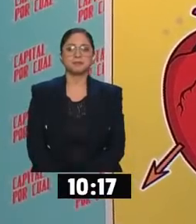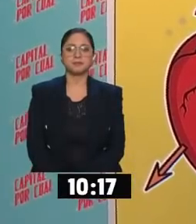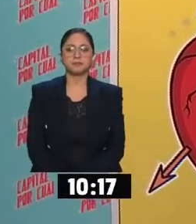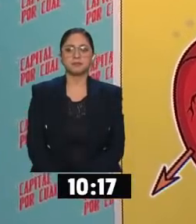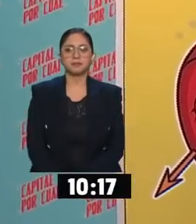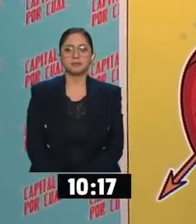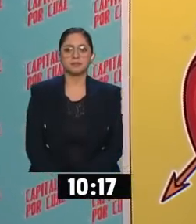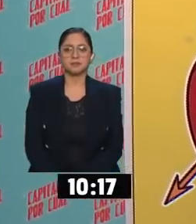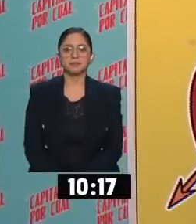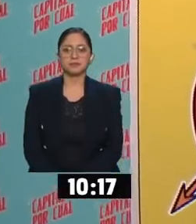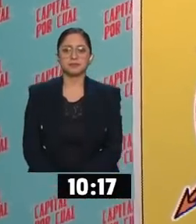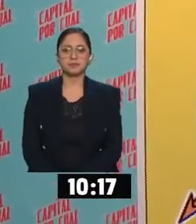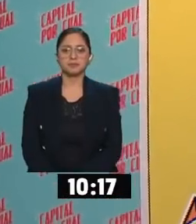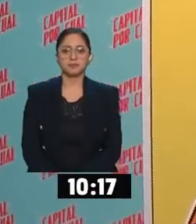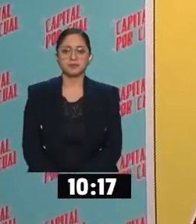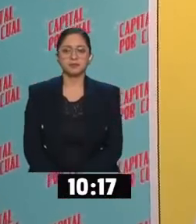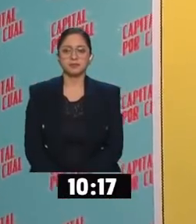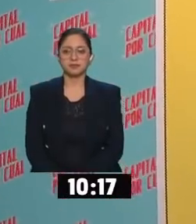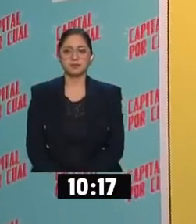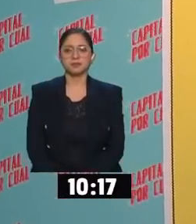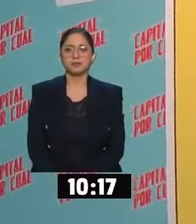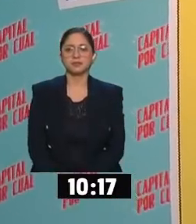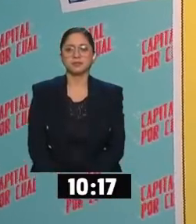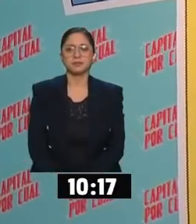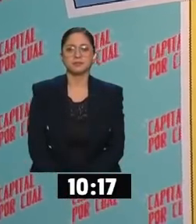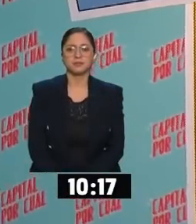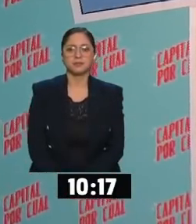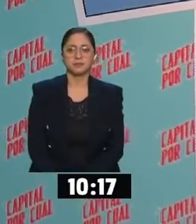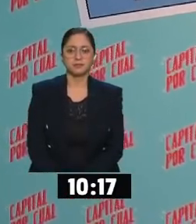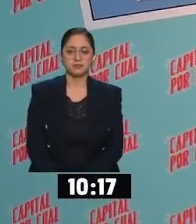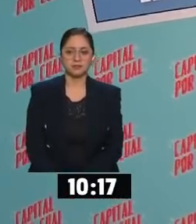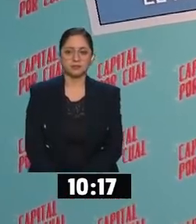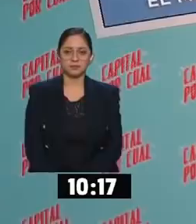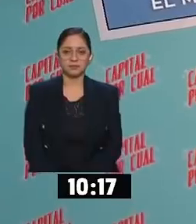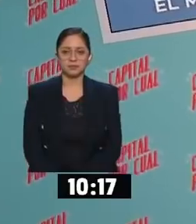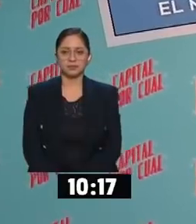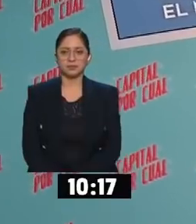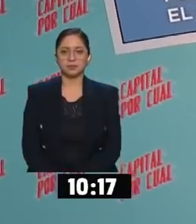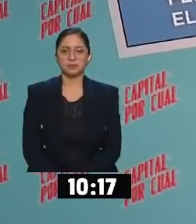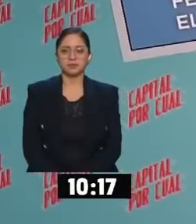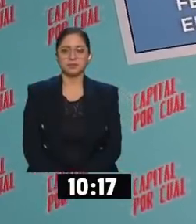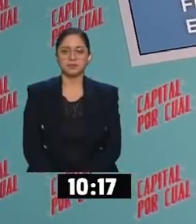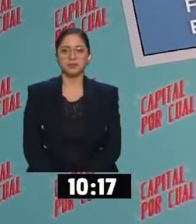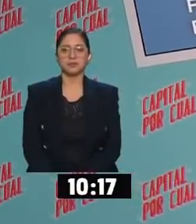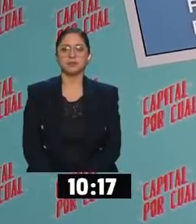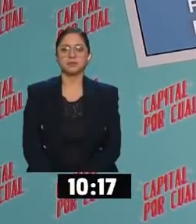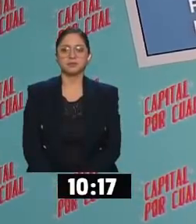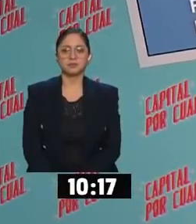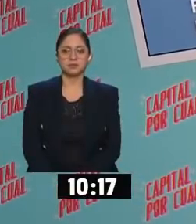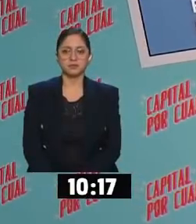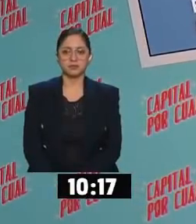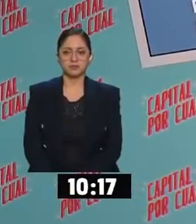La vida nos fue separando y a la una de la